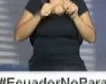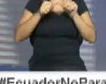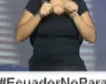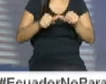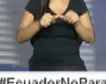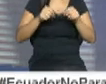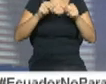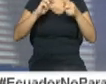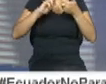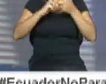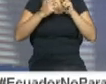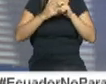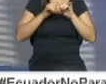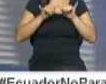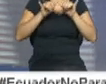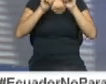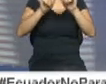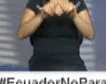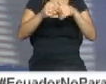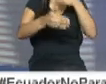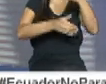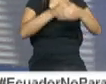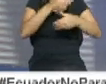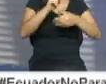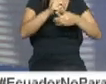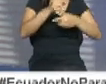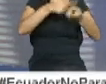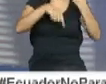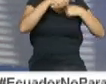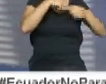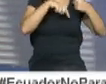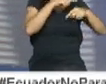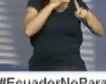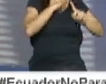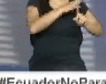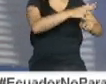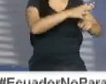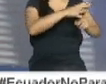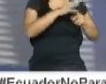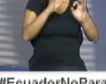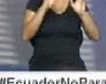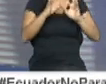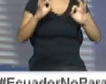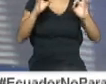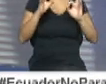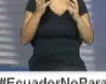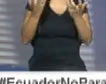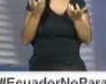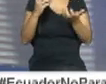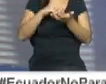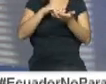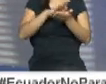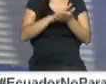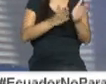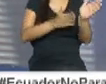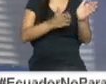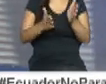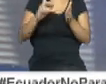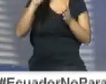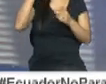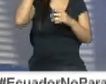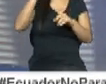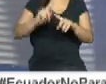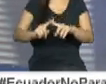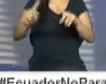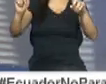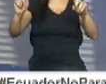se quiere socavar a lo que significan los procesos progresistas en América Latina, o se quiere implementar unas políticas que vayan en contra justamente